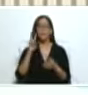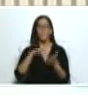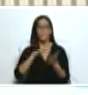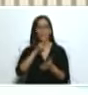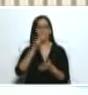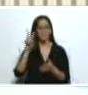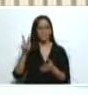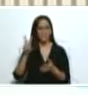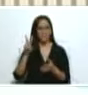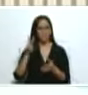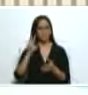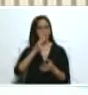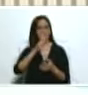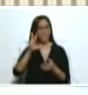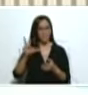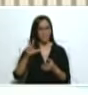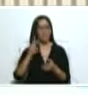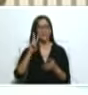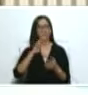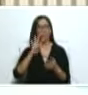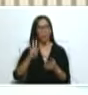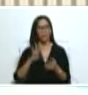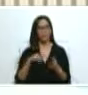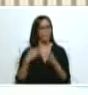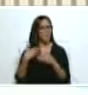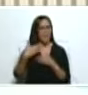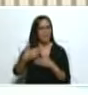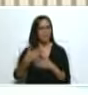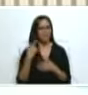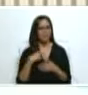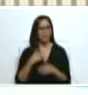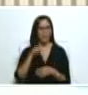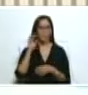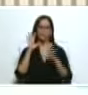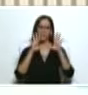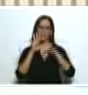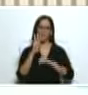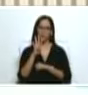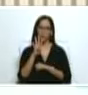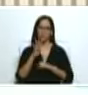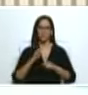23 y 24 para adelante. Tenemos 14